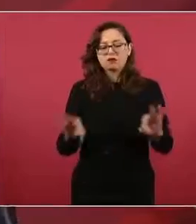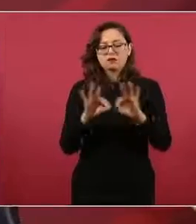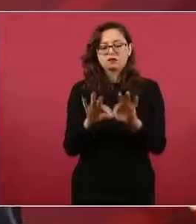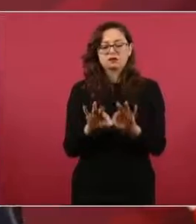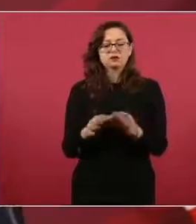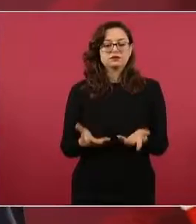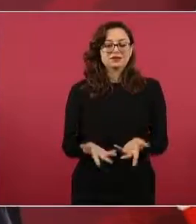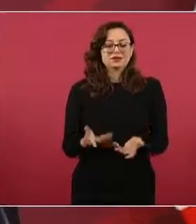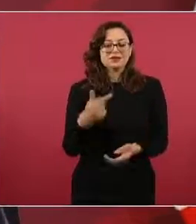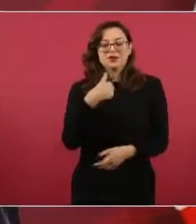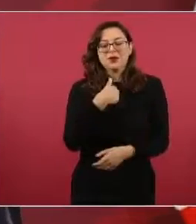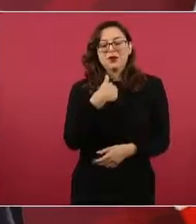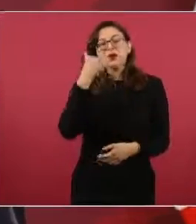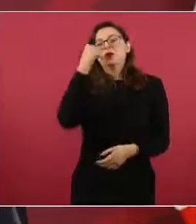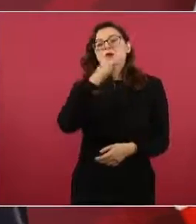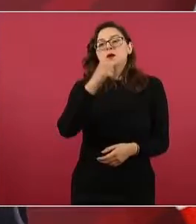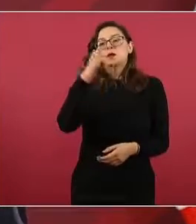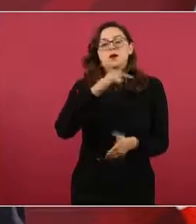siempre lo he dicho